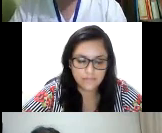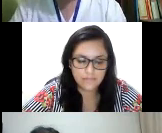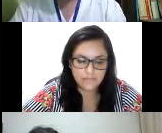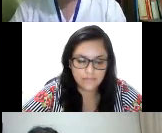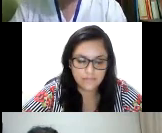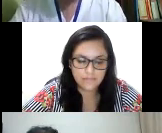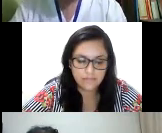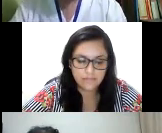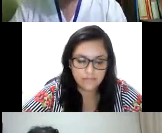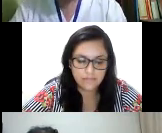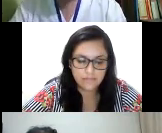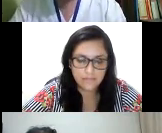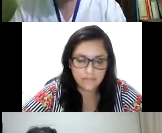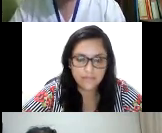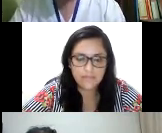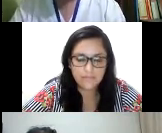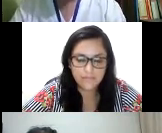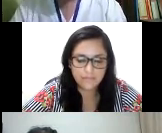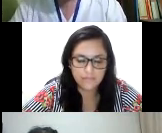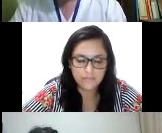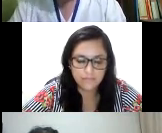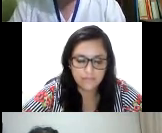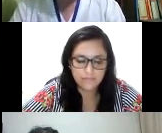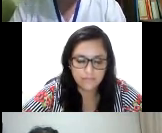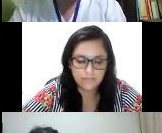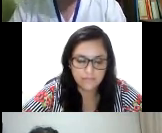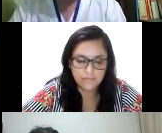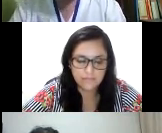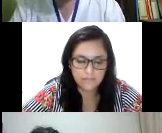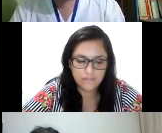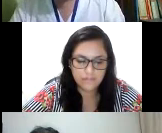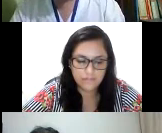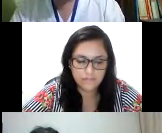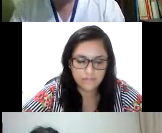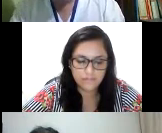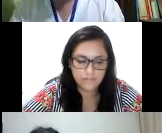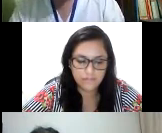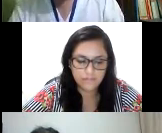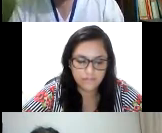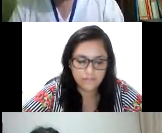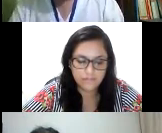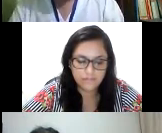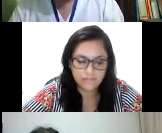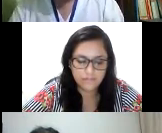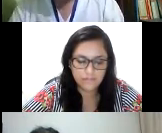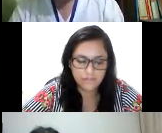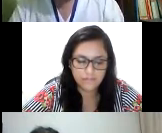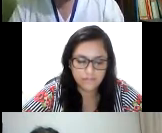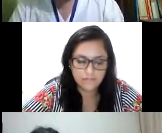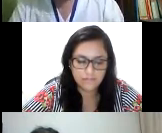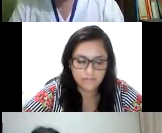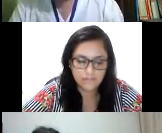los cuales trabaja miembro superior, miembro inferior, en supino, insuflando, trabajando respiración abdominal, ¿no?